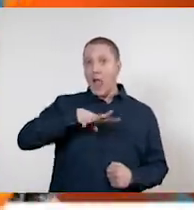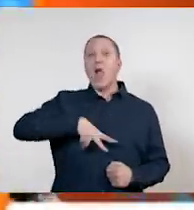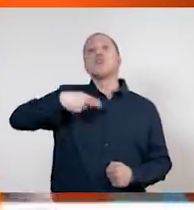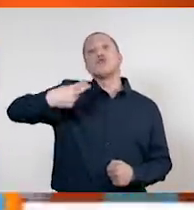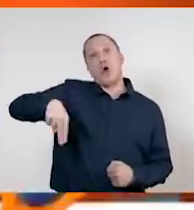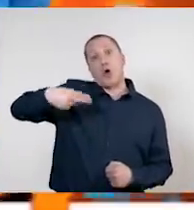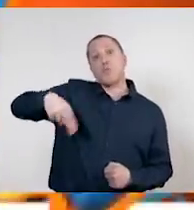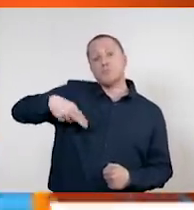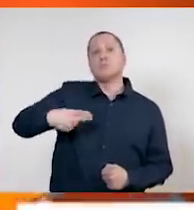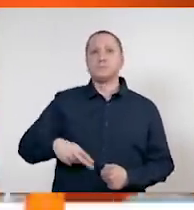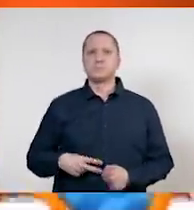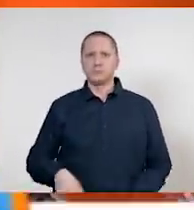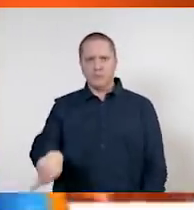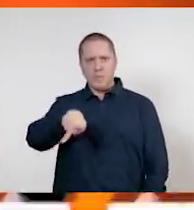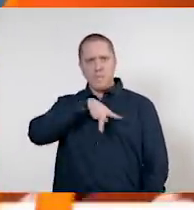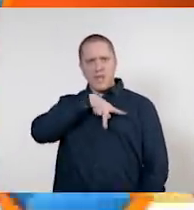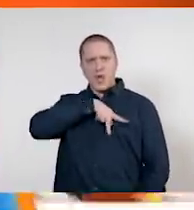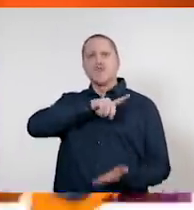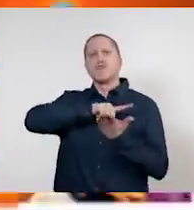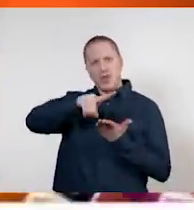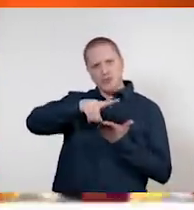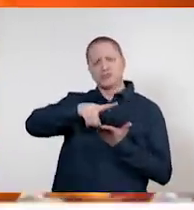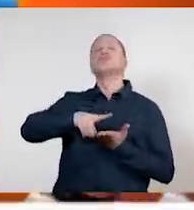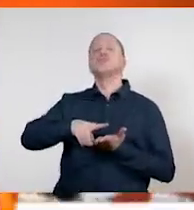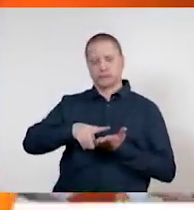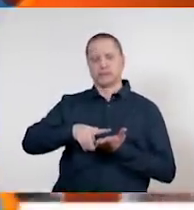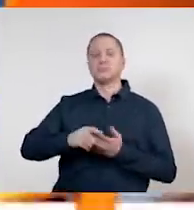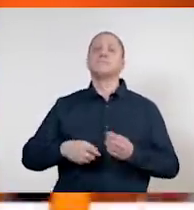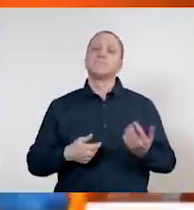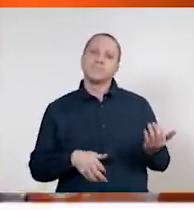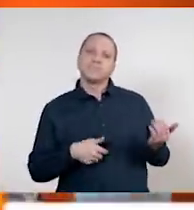tener un nombre. Es mi derecho